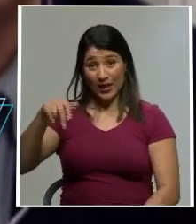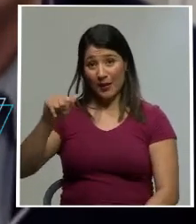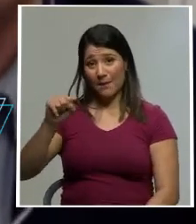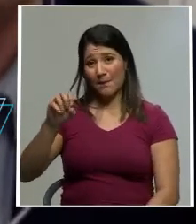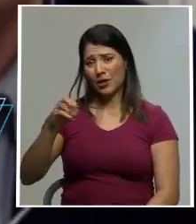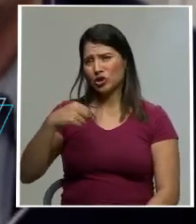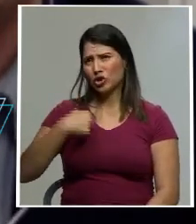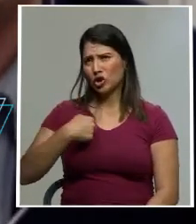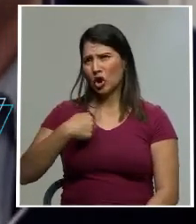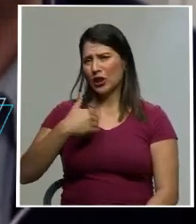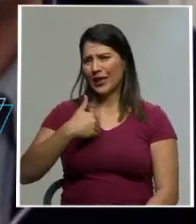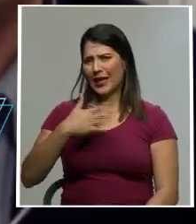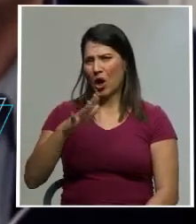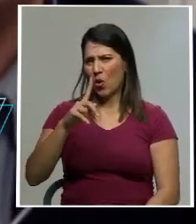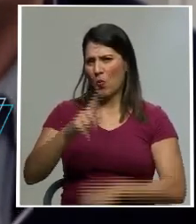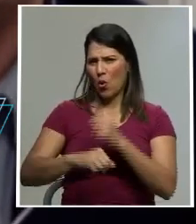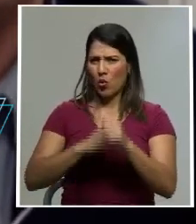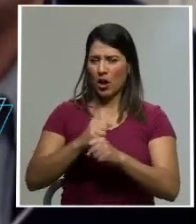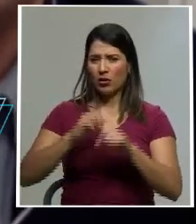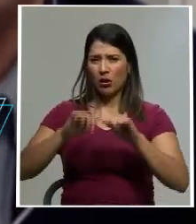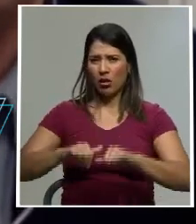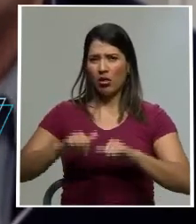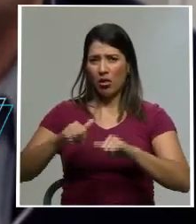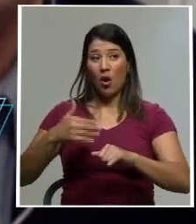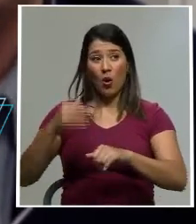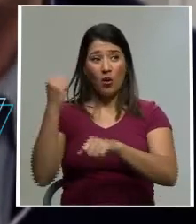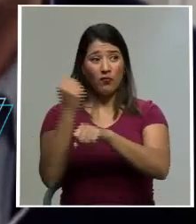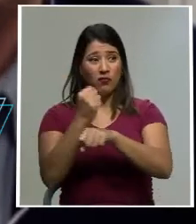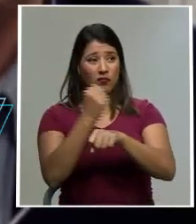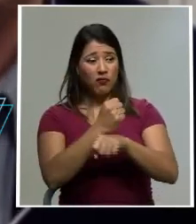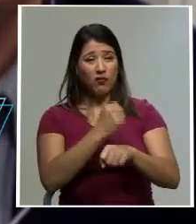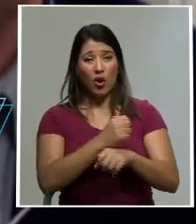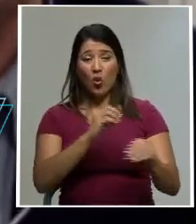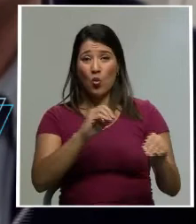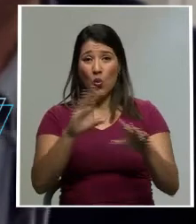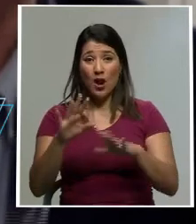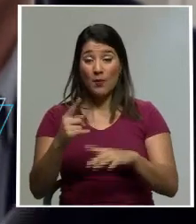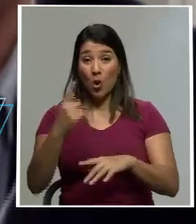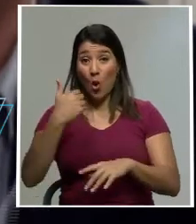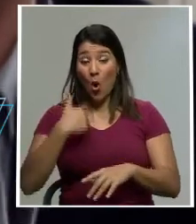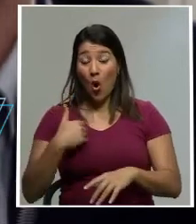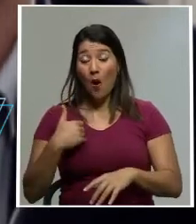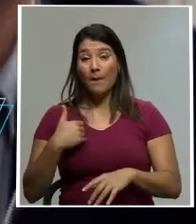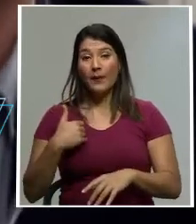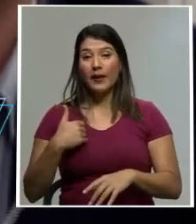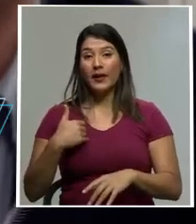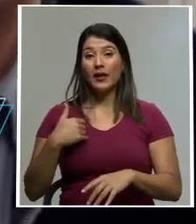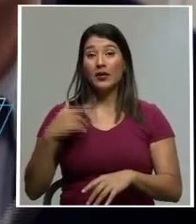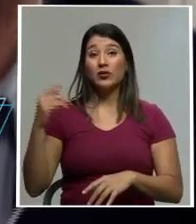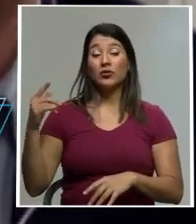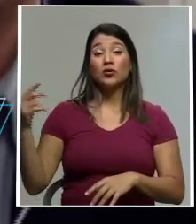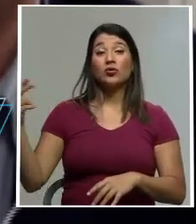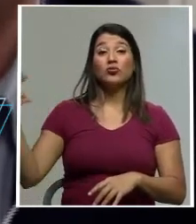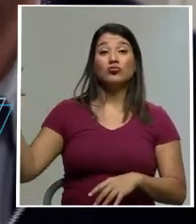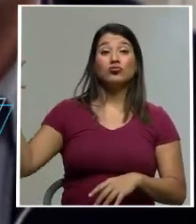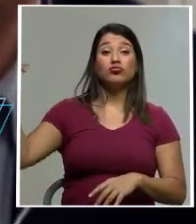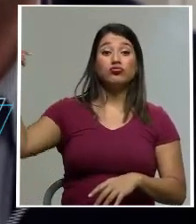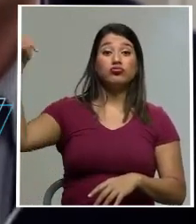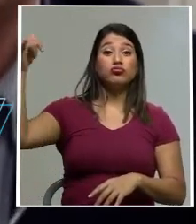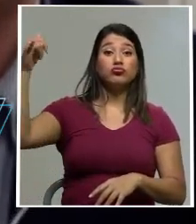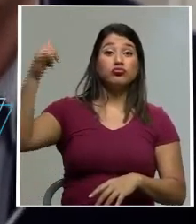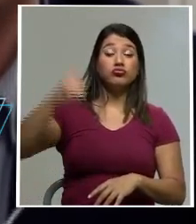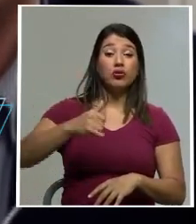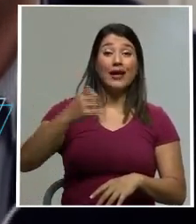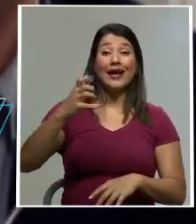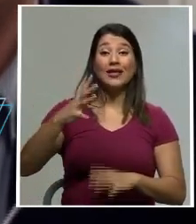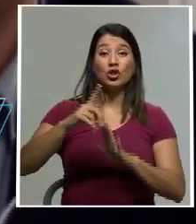estar acá, fue la masacre que hubo en Walmart. Un tipo viajó 14 horas a lo largo de Texas,